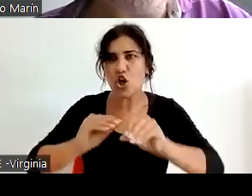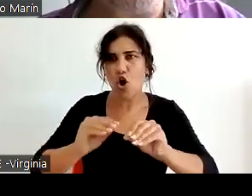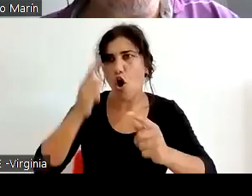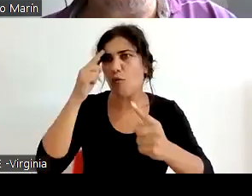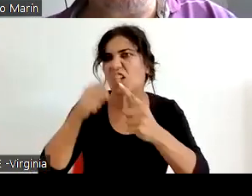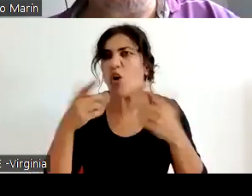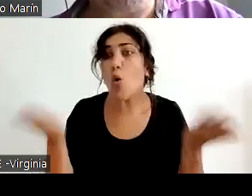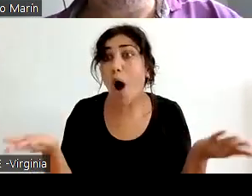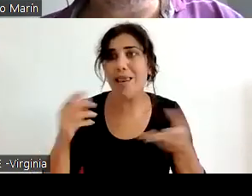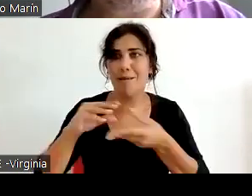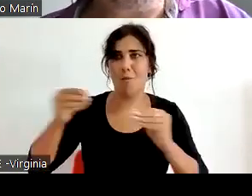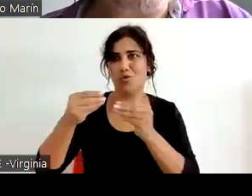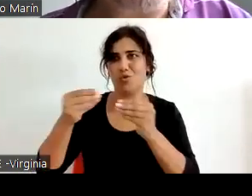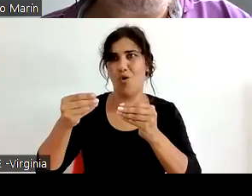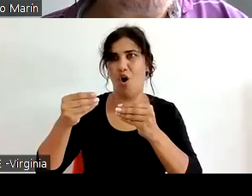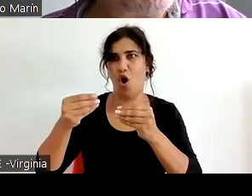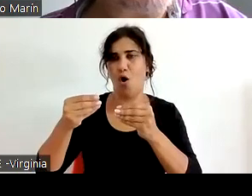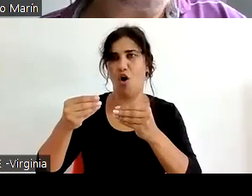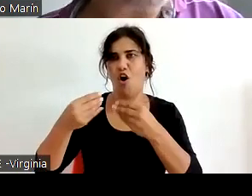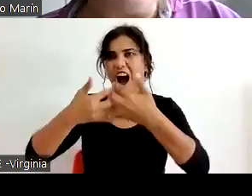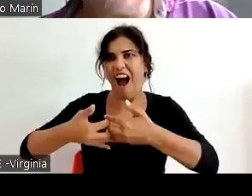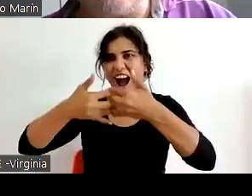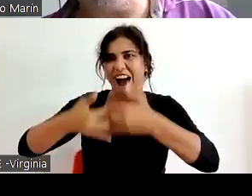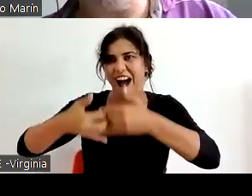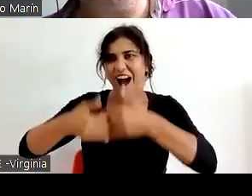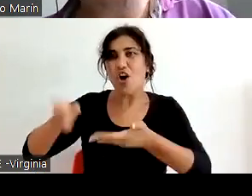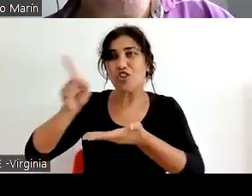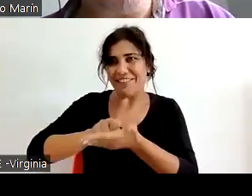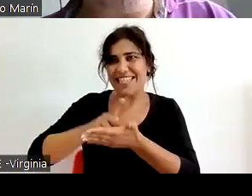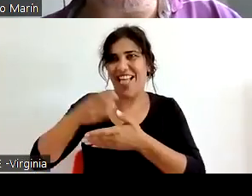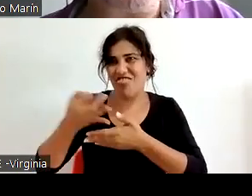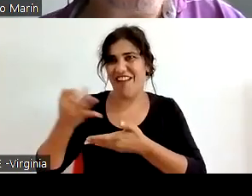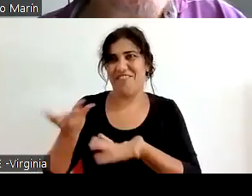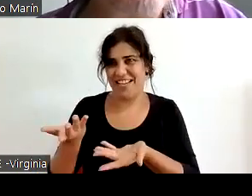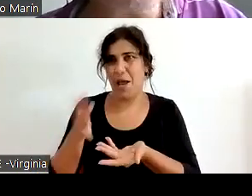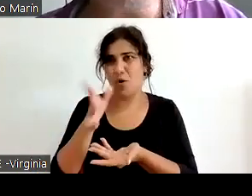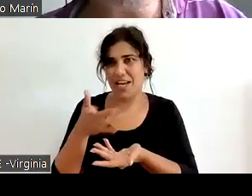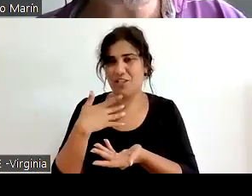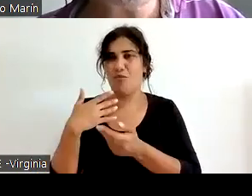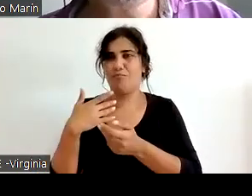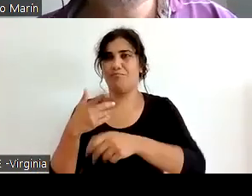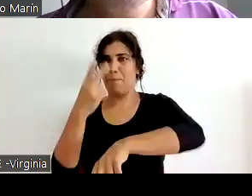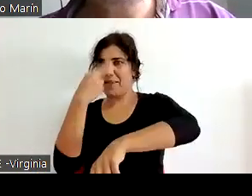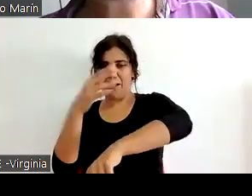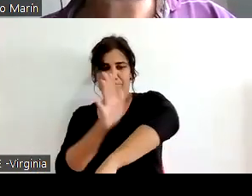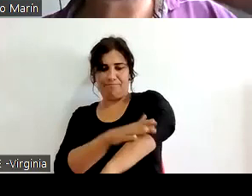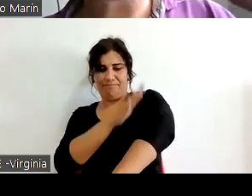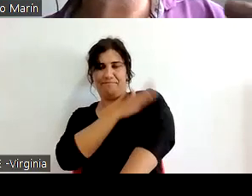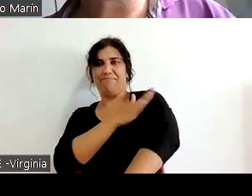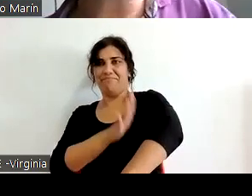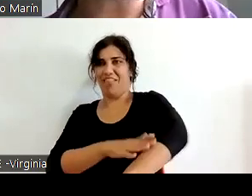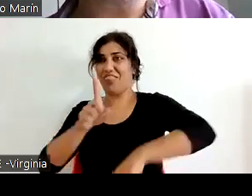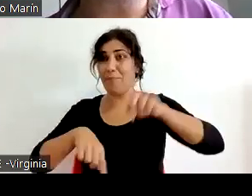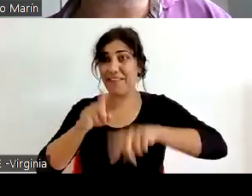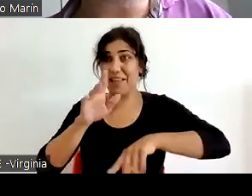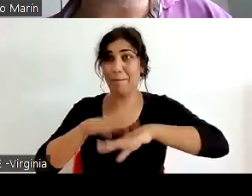músculos, los músculos que hay alrededor de estas estructuras, cuádriceps, bíceps femoral, de forma que esa